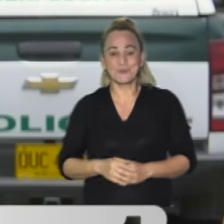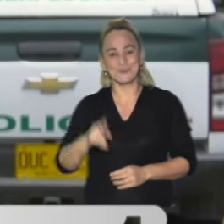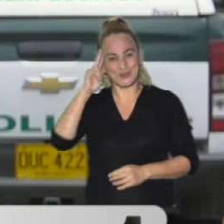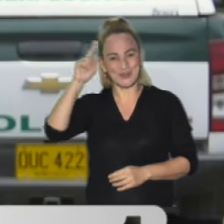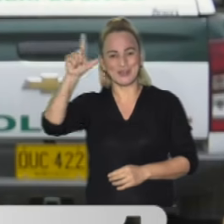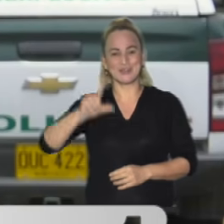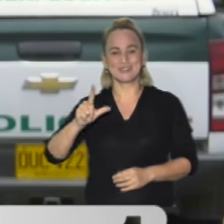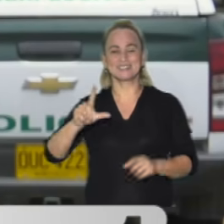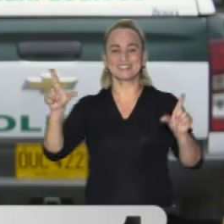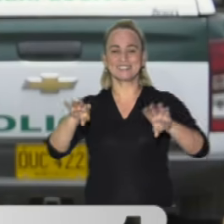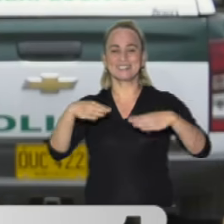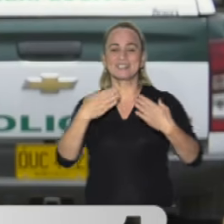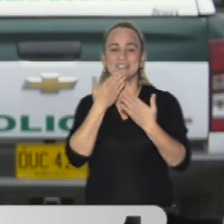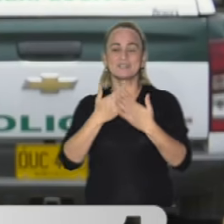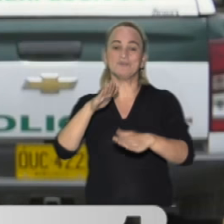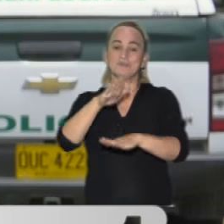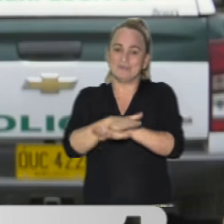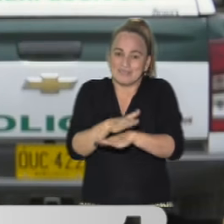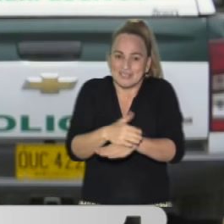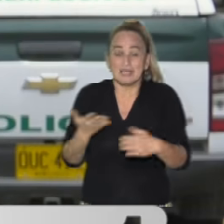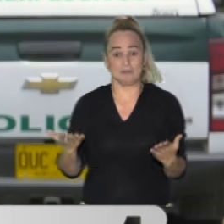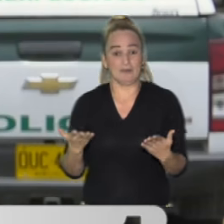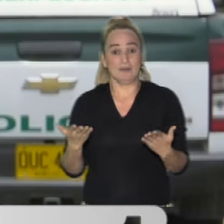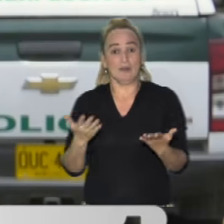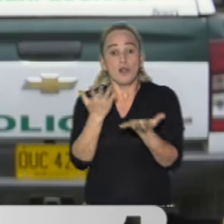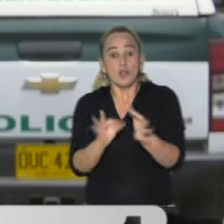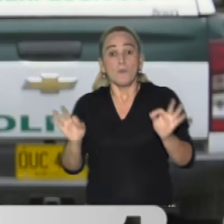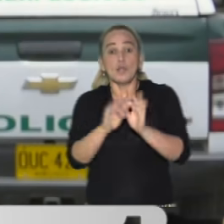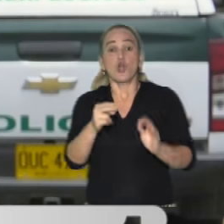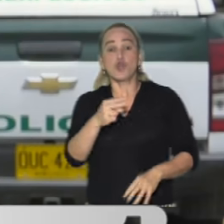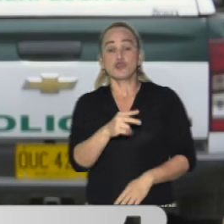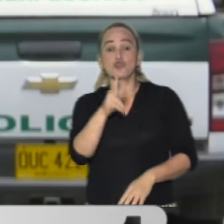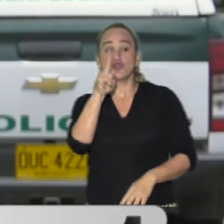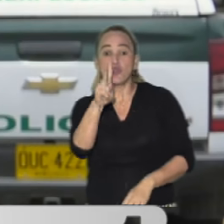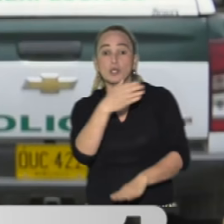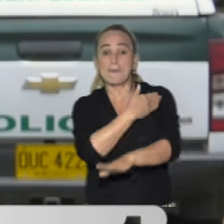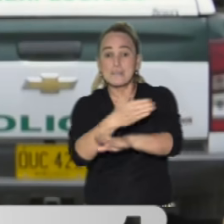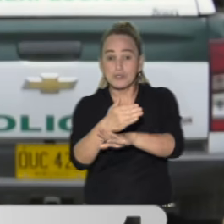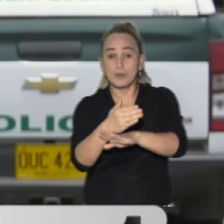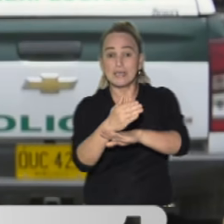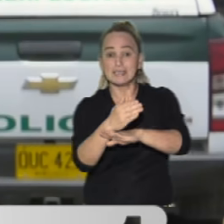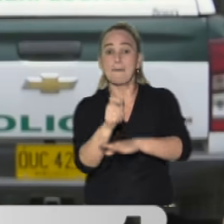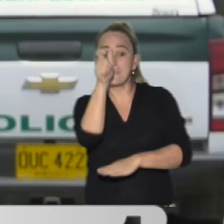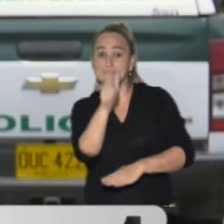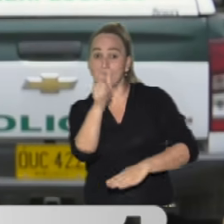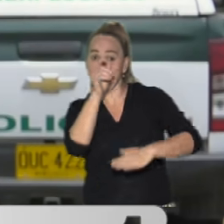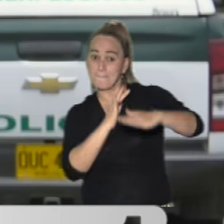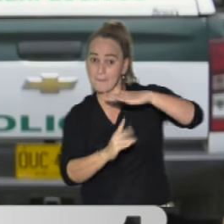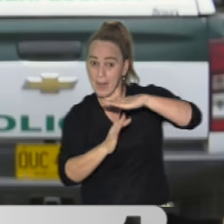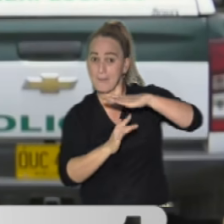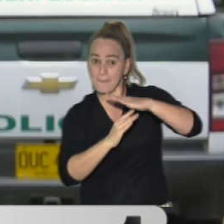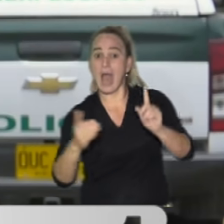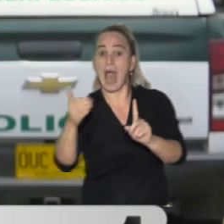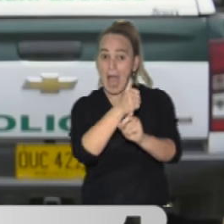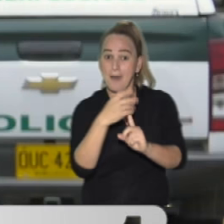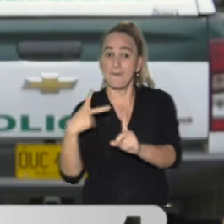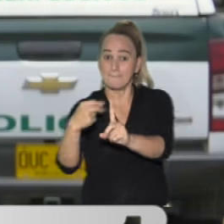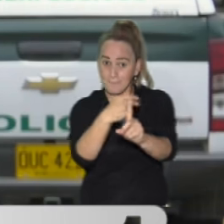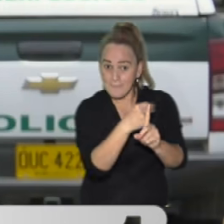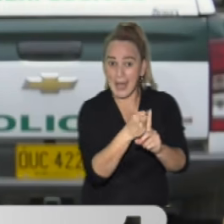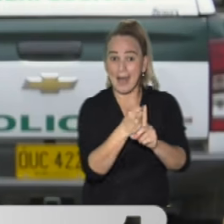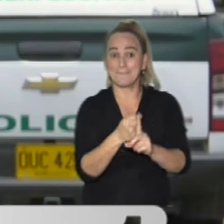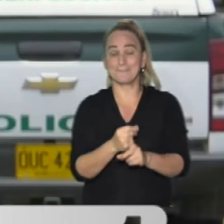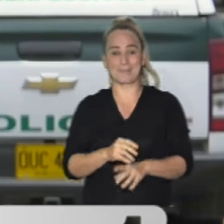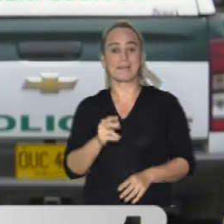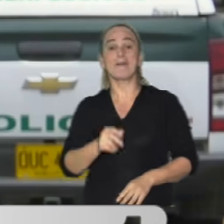Hola Luisa, televidentes, muy buenas tardes. Pues la idea es llegar a 2 millones de migrantes. También se va a buscar que esos